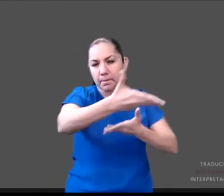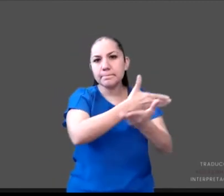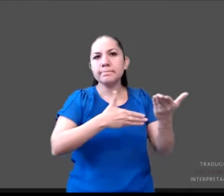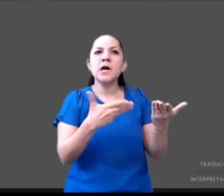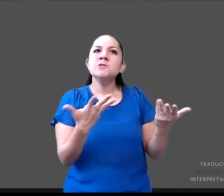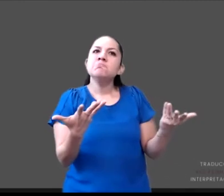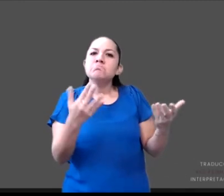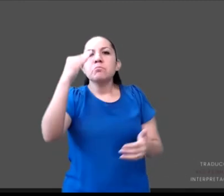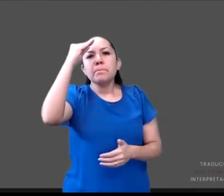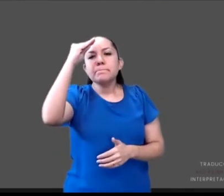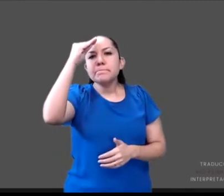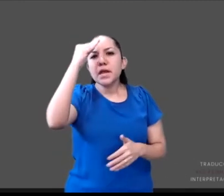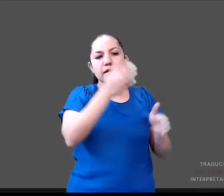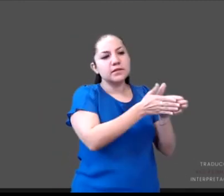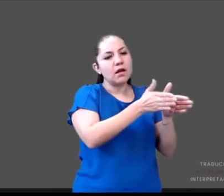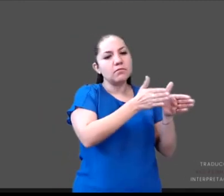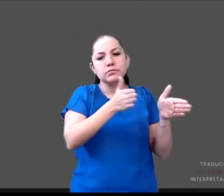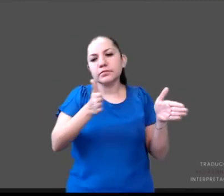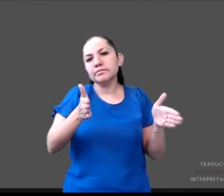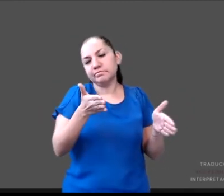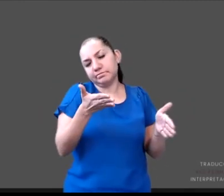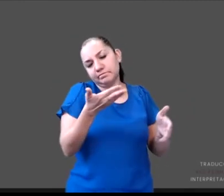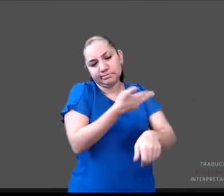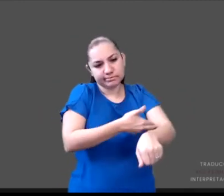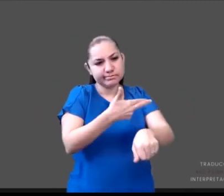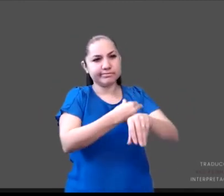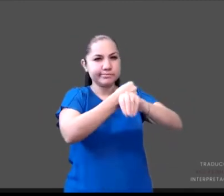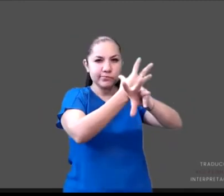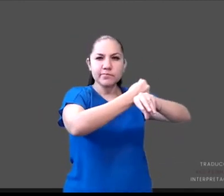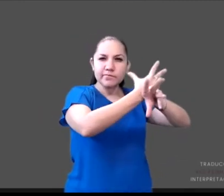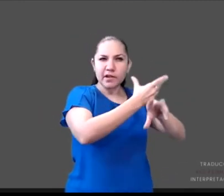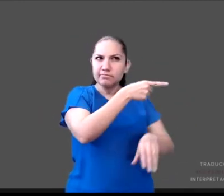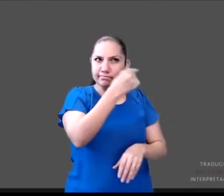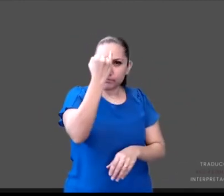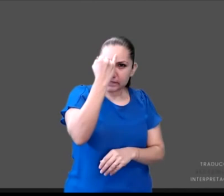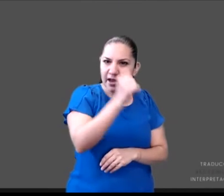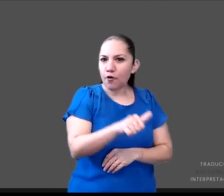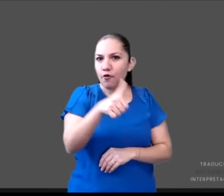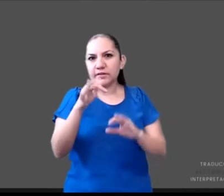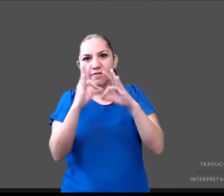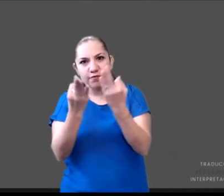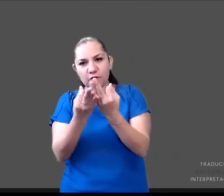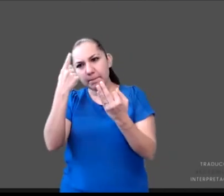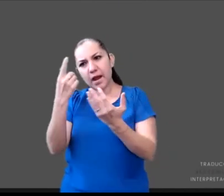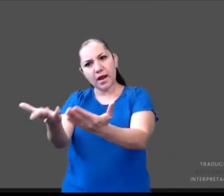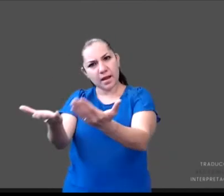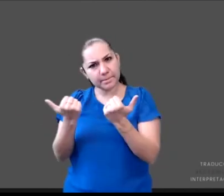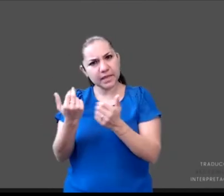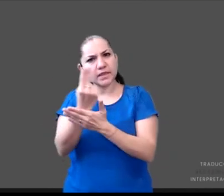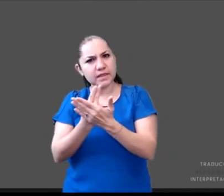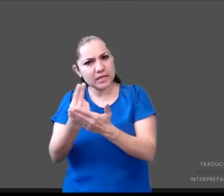una serie de alternativas para que pudieran hacer dibujos, enviar videos, hacer